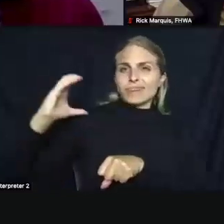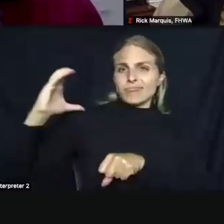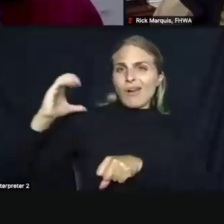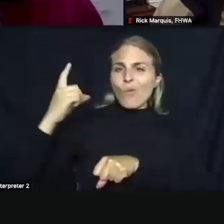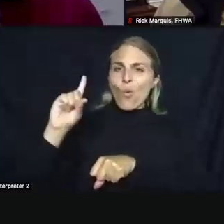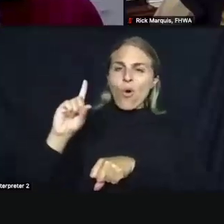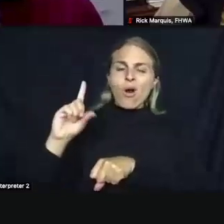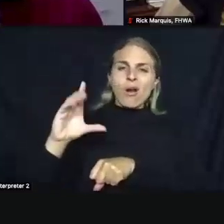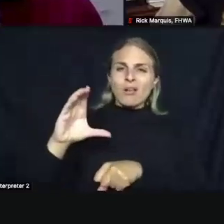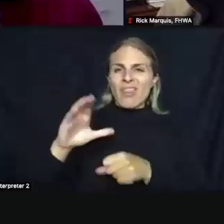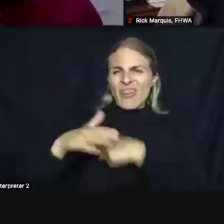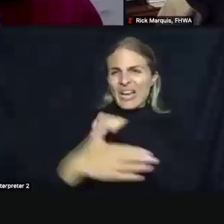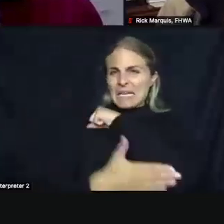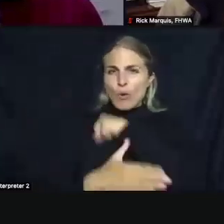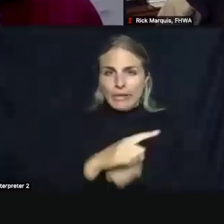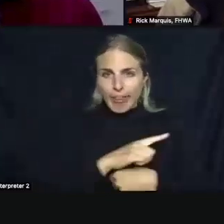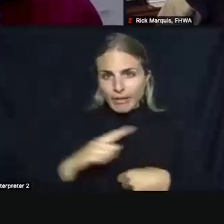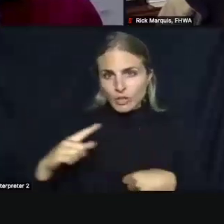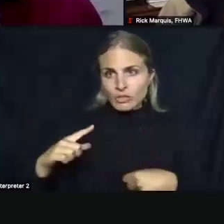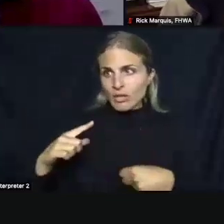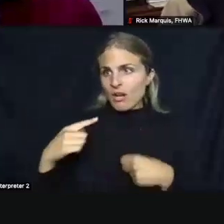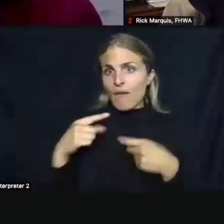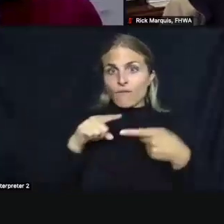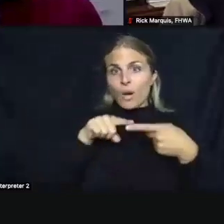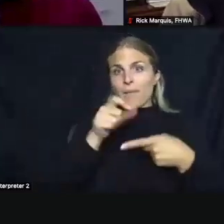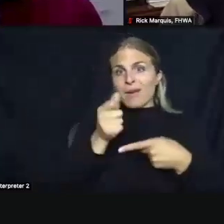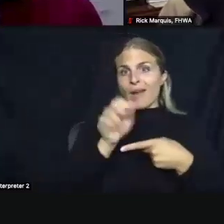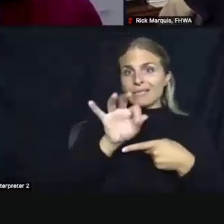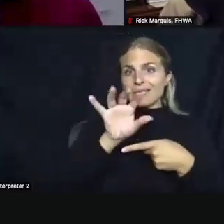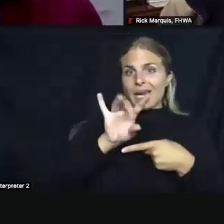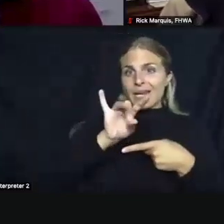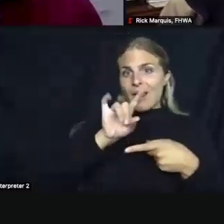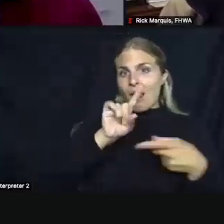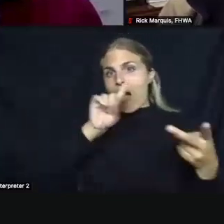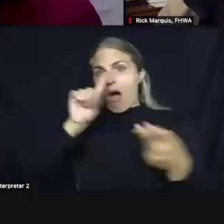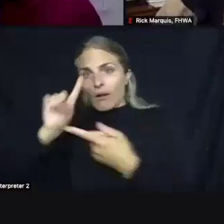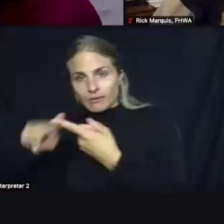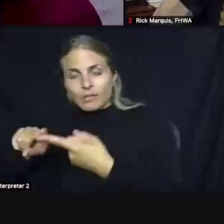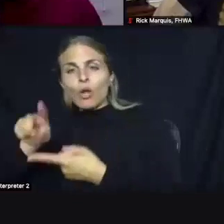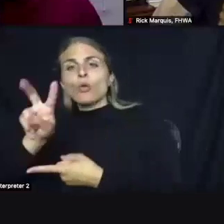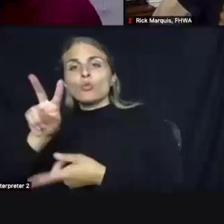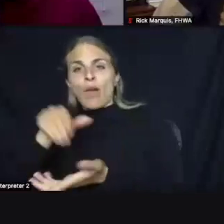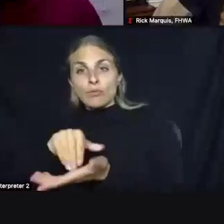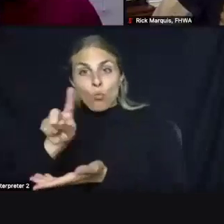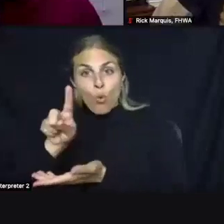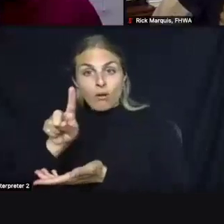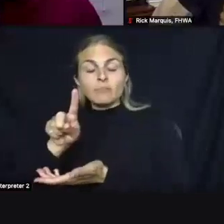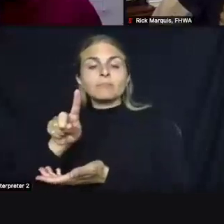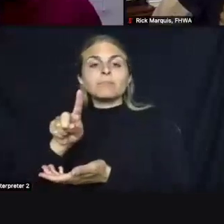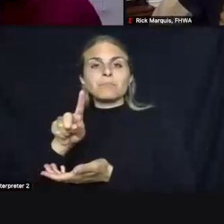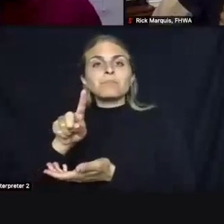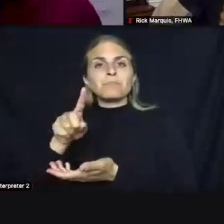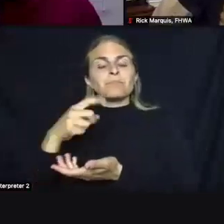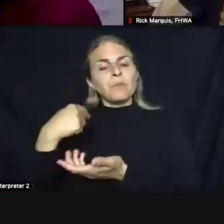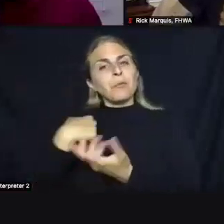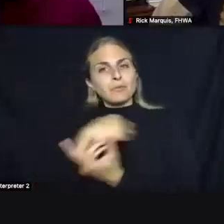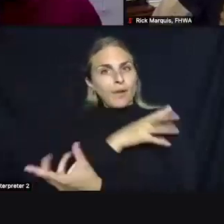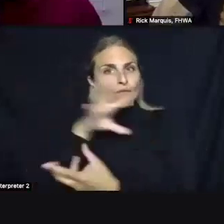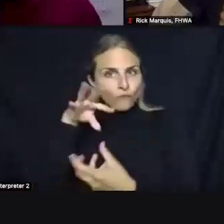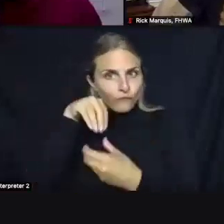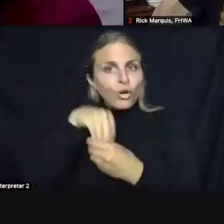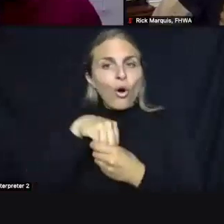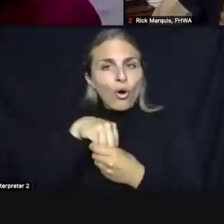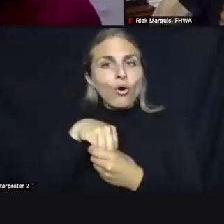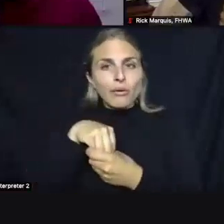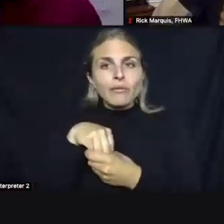como el presidente de la legislatura de Common entre 81 y 91.